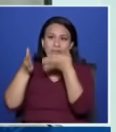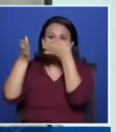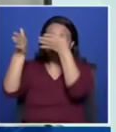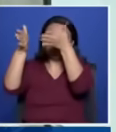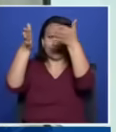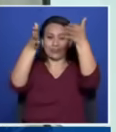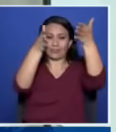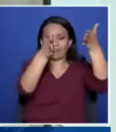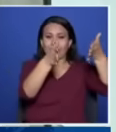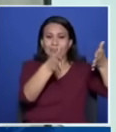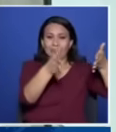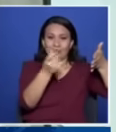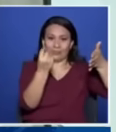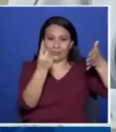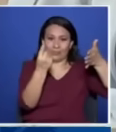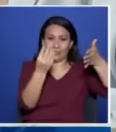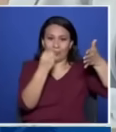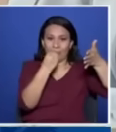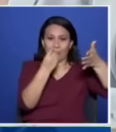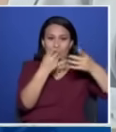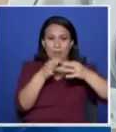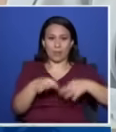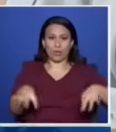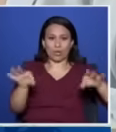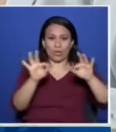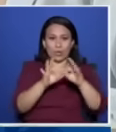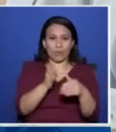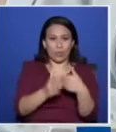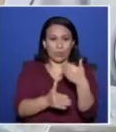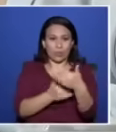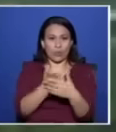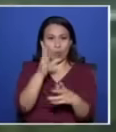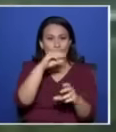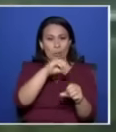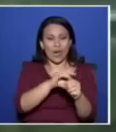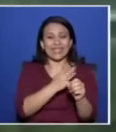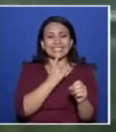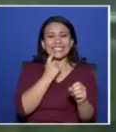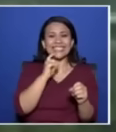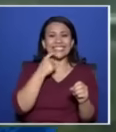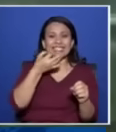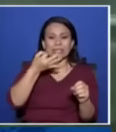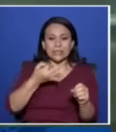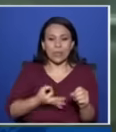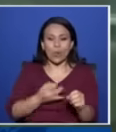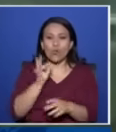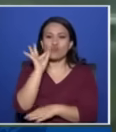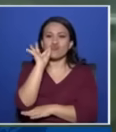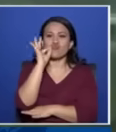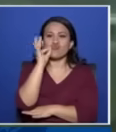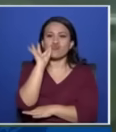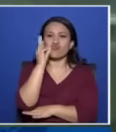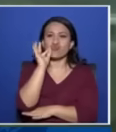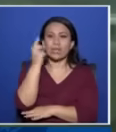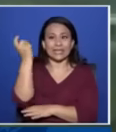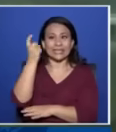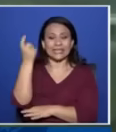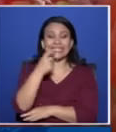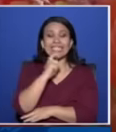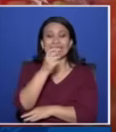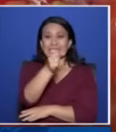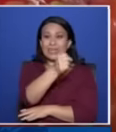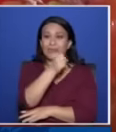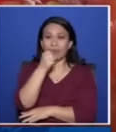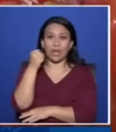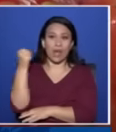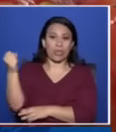en el momento y consumirlo en el momento. ¿Cómo se debe almacenar los alimentos de forma segura? Existen frutas que, pues, de